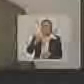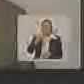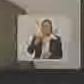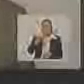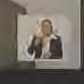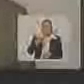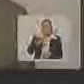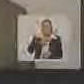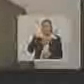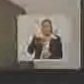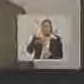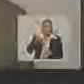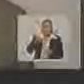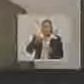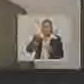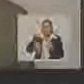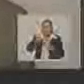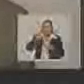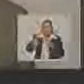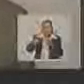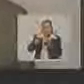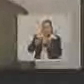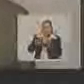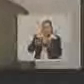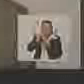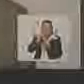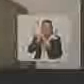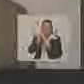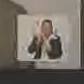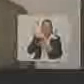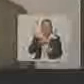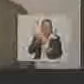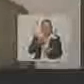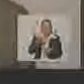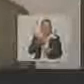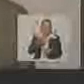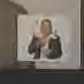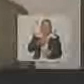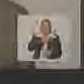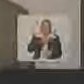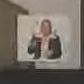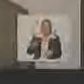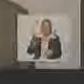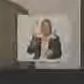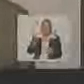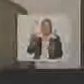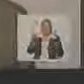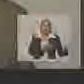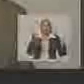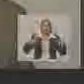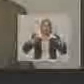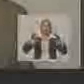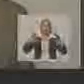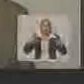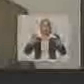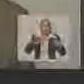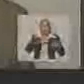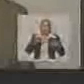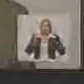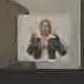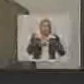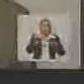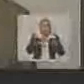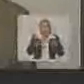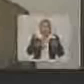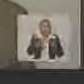detectamos desde su origen, incidiremos definitivamente en él, dando oportunidades a los jóvenes para buscar alternativas